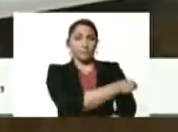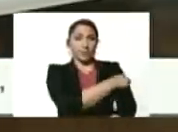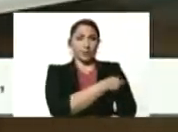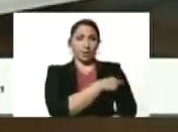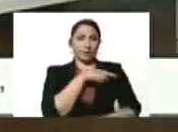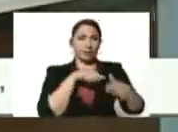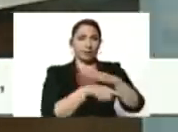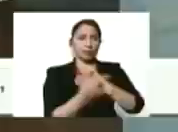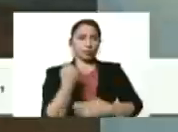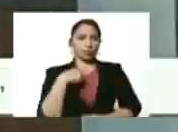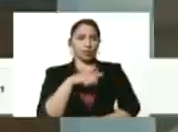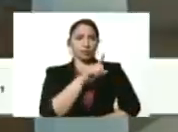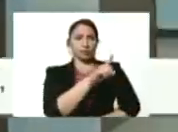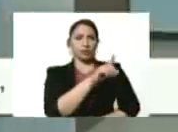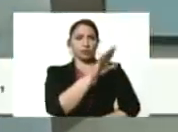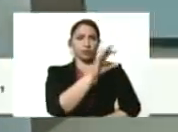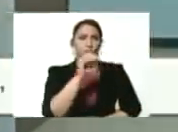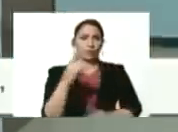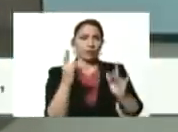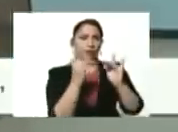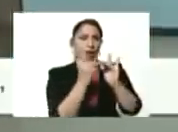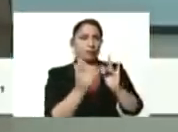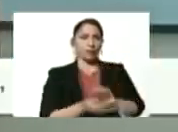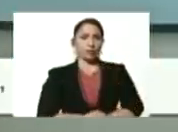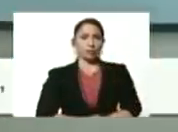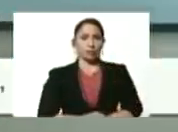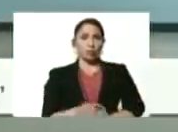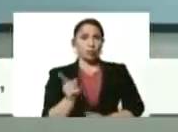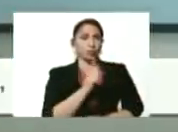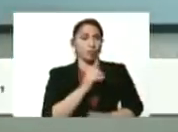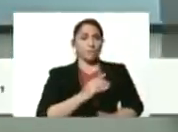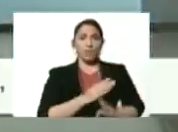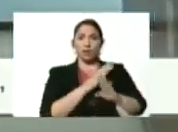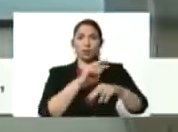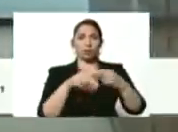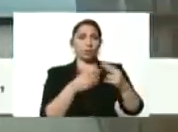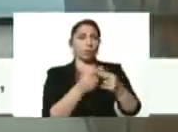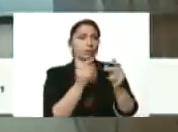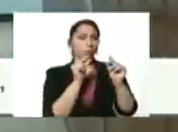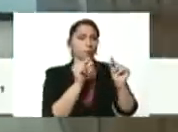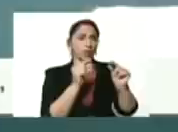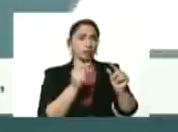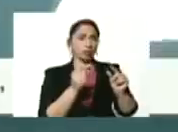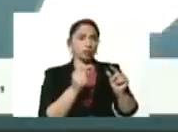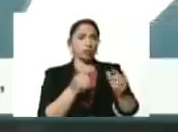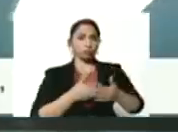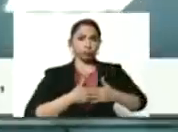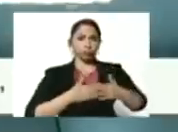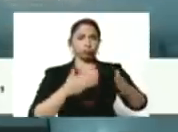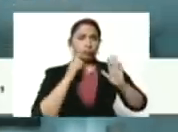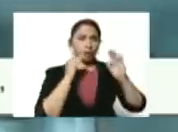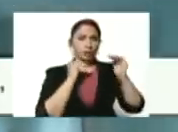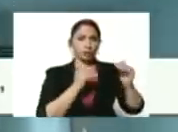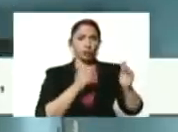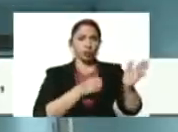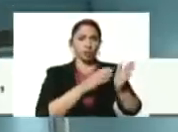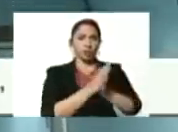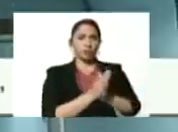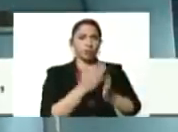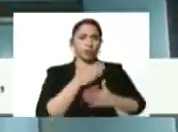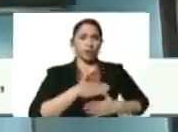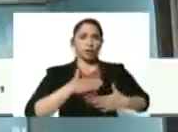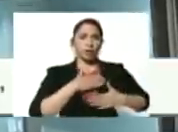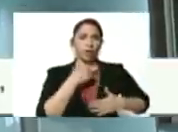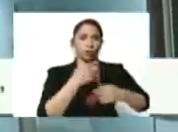interior tiene 150 camas operativas, no ha parado ni un momento, ni un segundo en brindar atención gratuita, de calidad y continua a